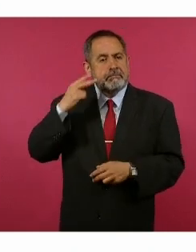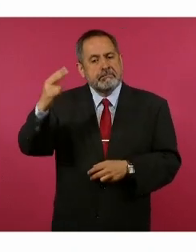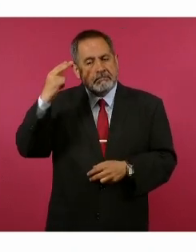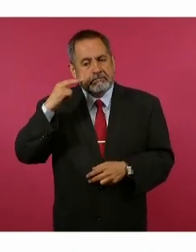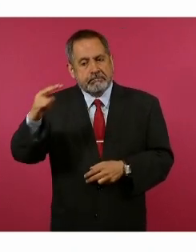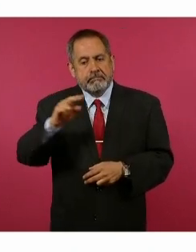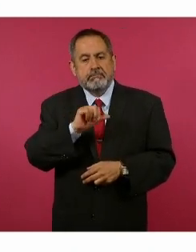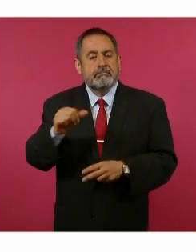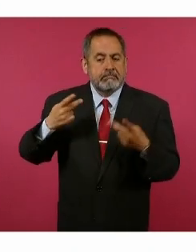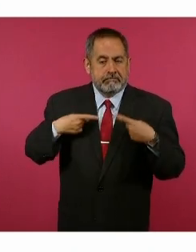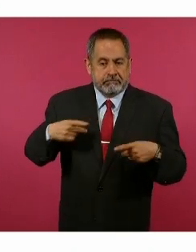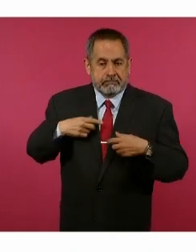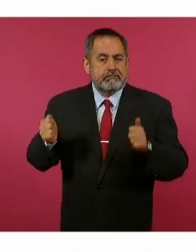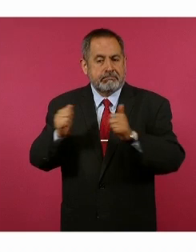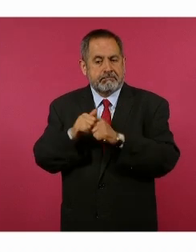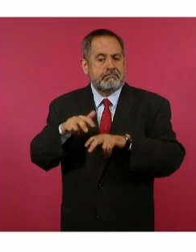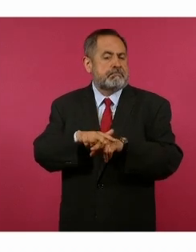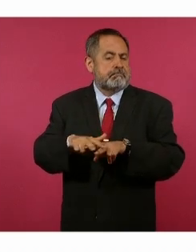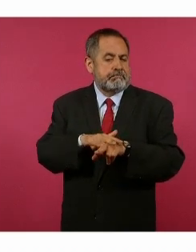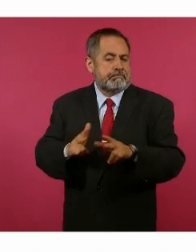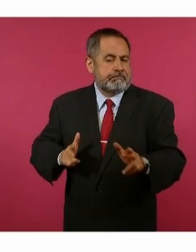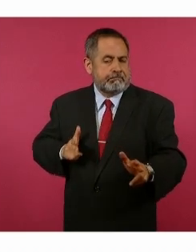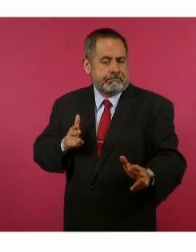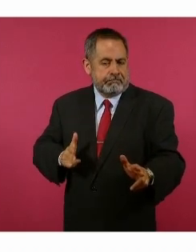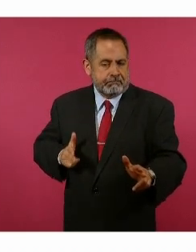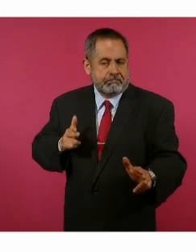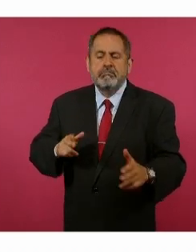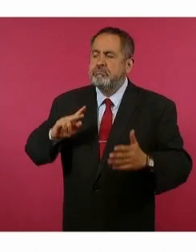importantísimo. Volver a comunicar el país.